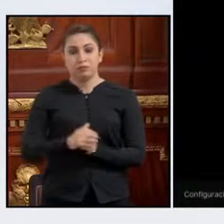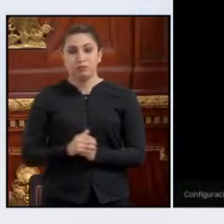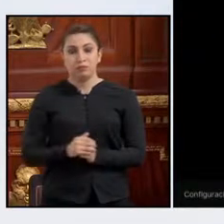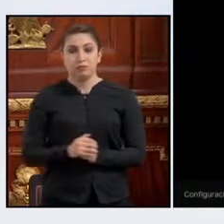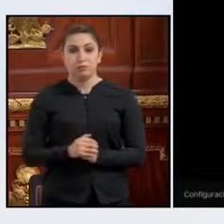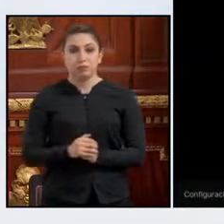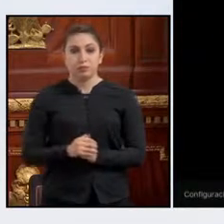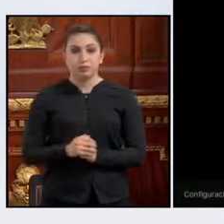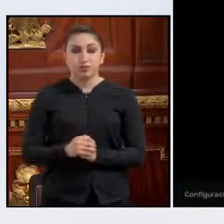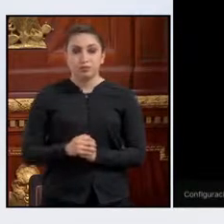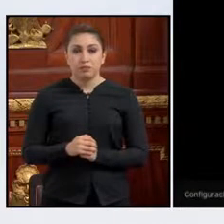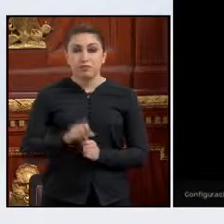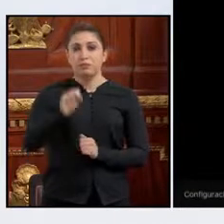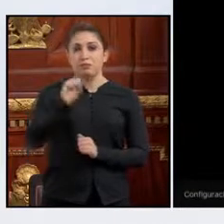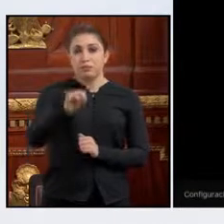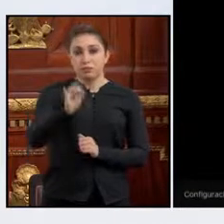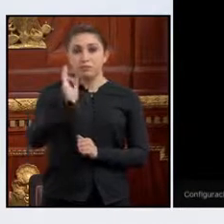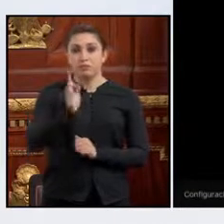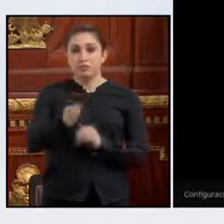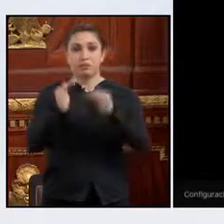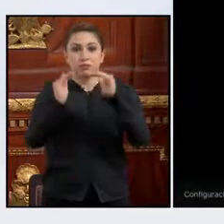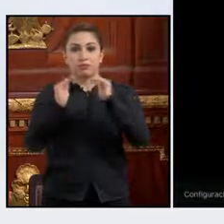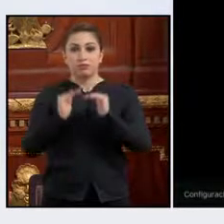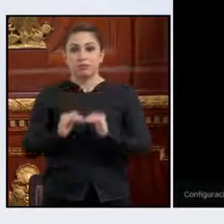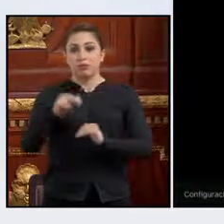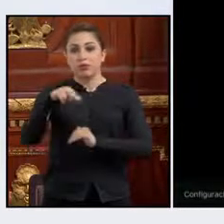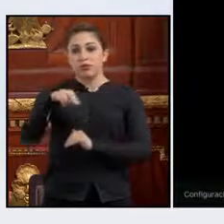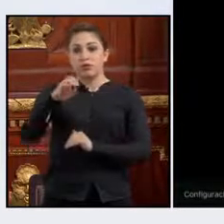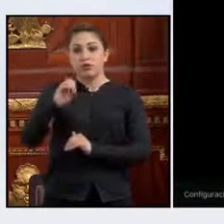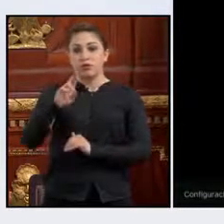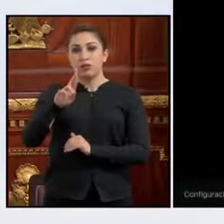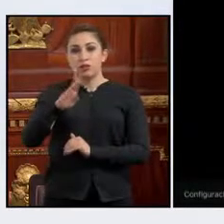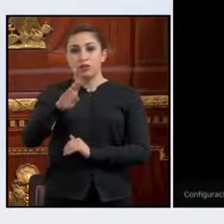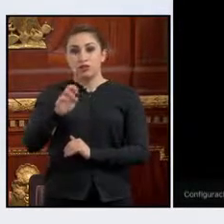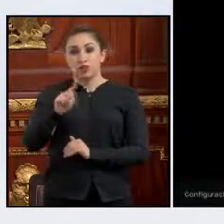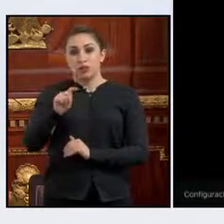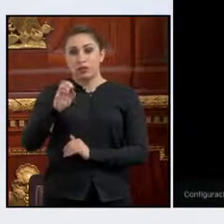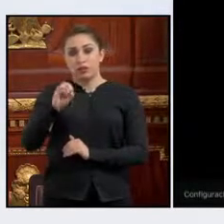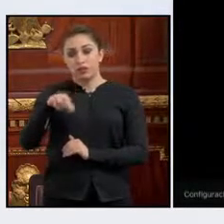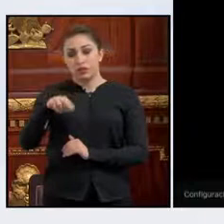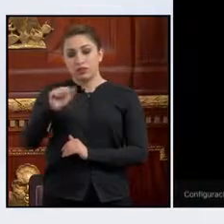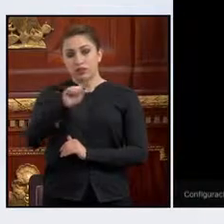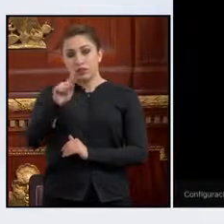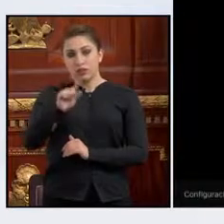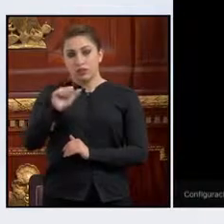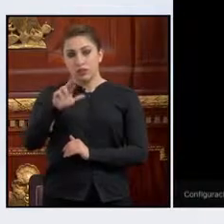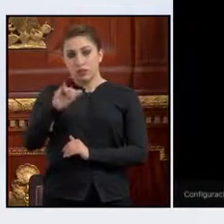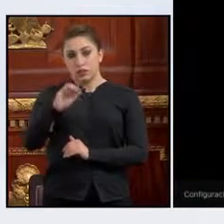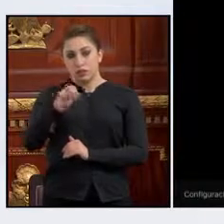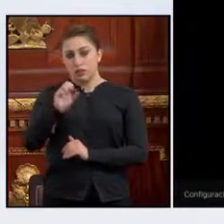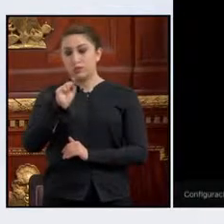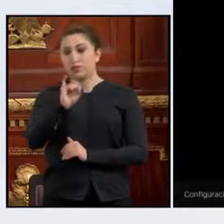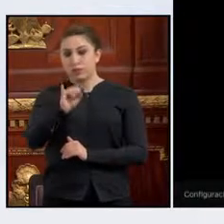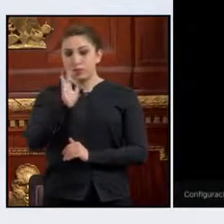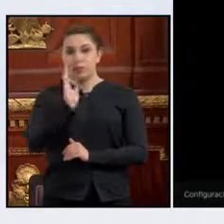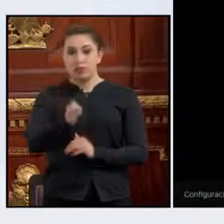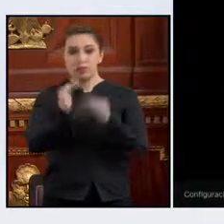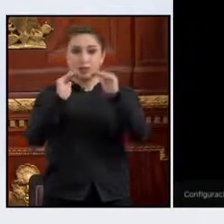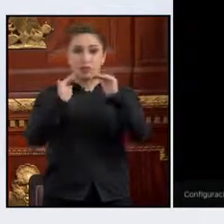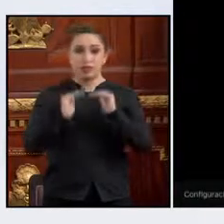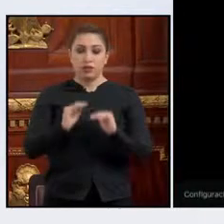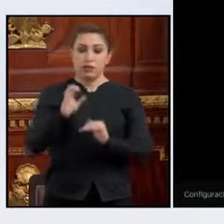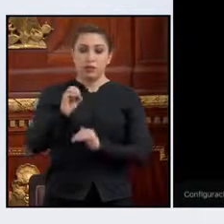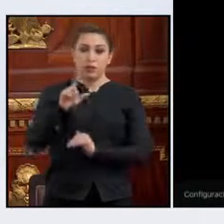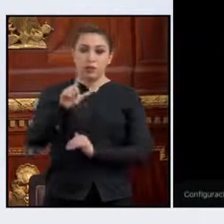Efraín Morales, a favor. Norberto Sánchez Nazario. Nazario Norberto Sánchez, a favor. Olivera